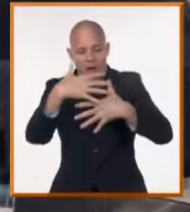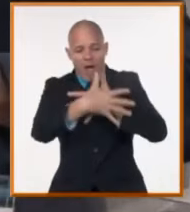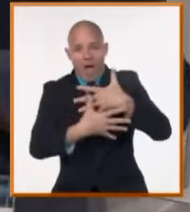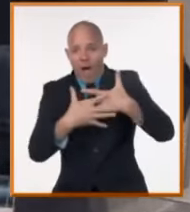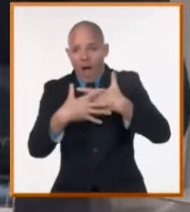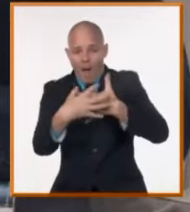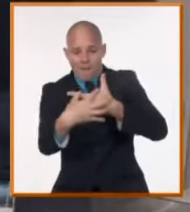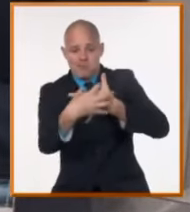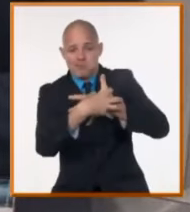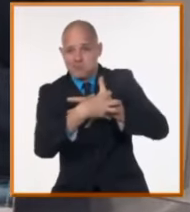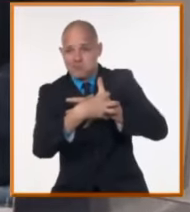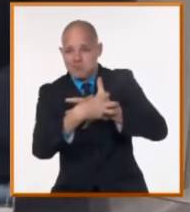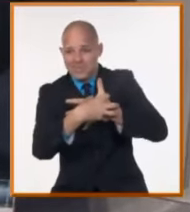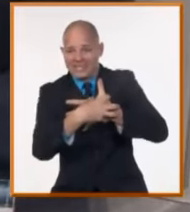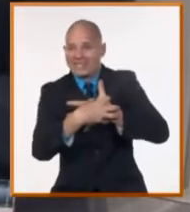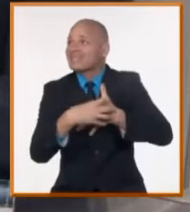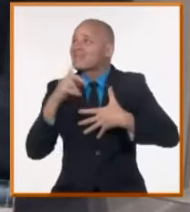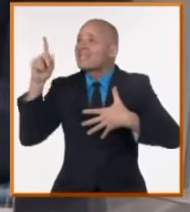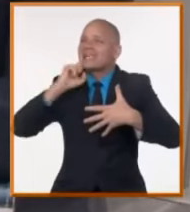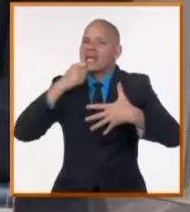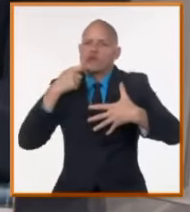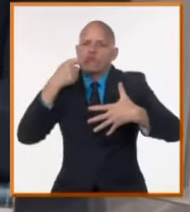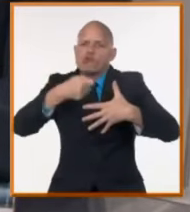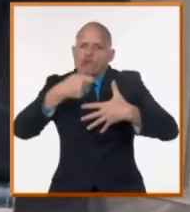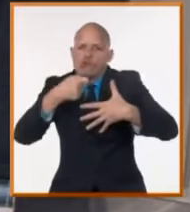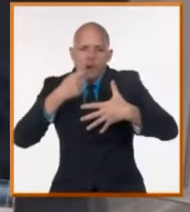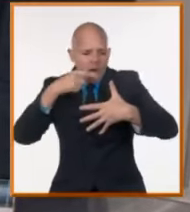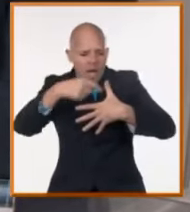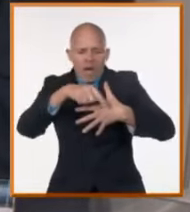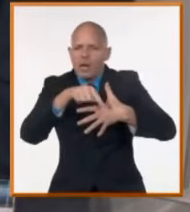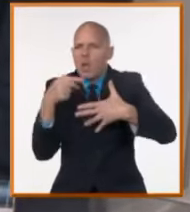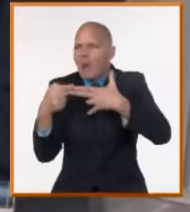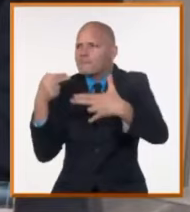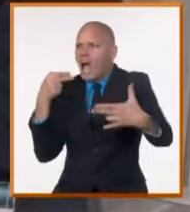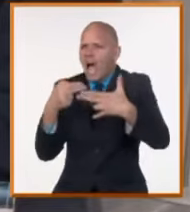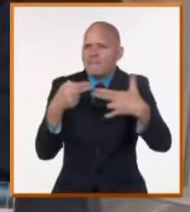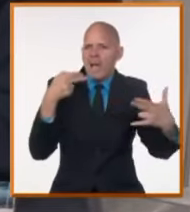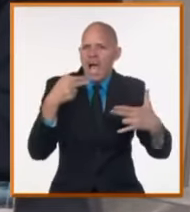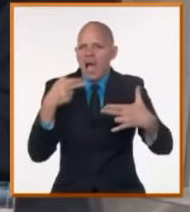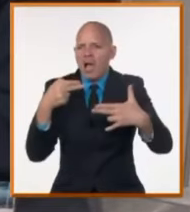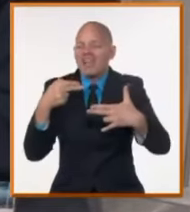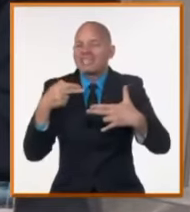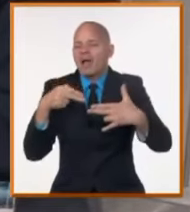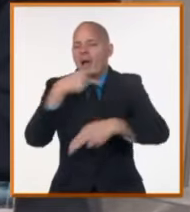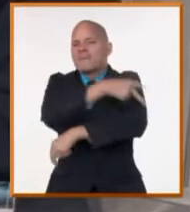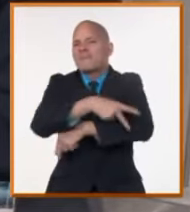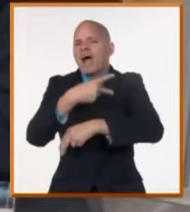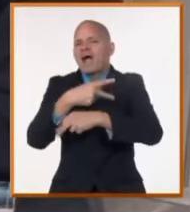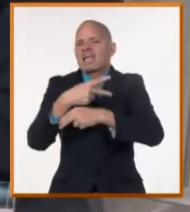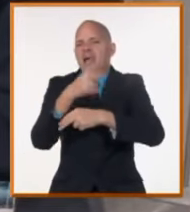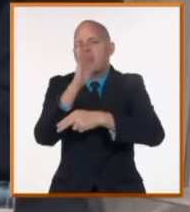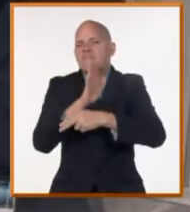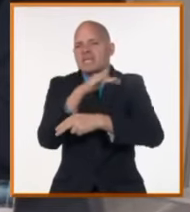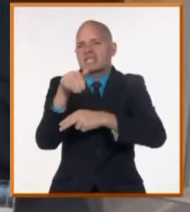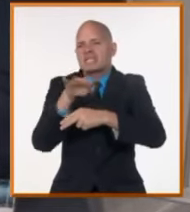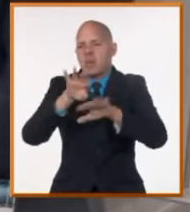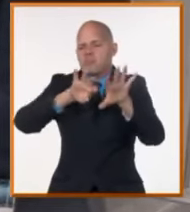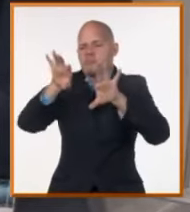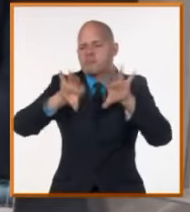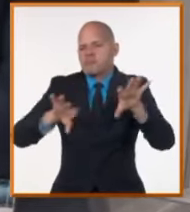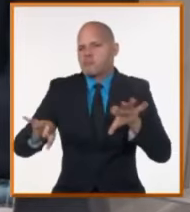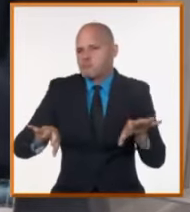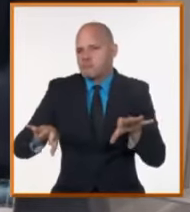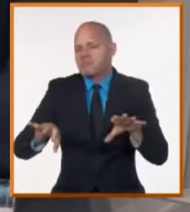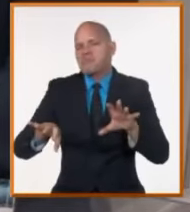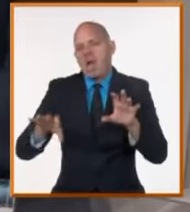bueno, detrás de la desarticulación y de todos los motines que empezaron a atentar contra esa unidad que se había alcanzado, que era